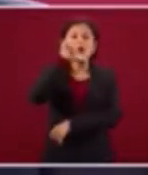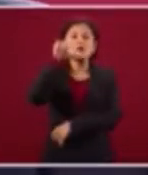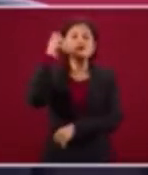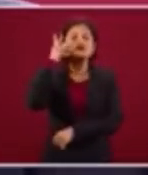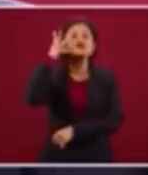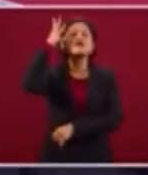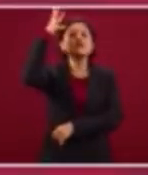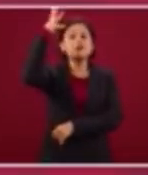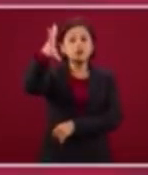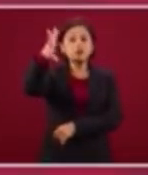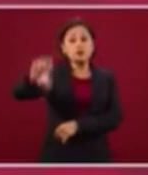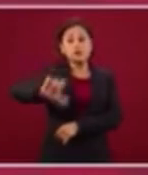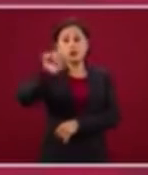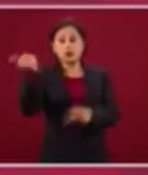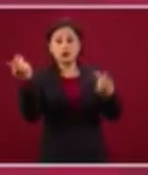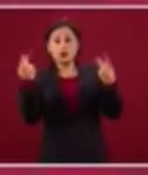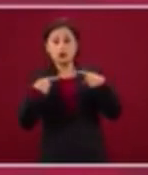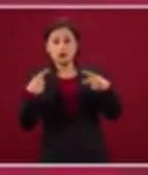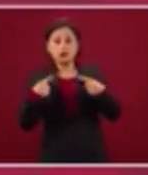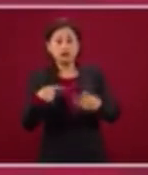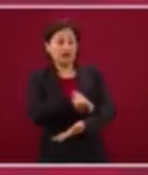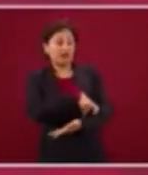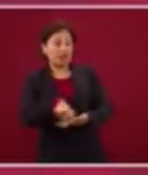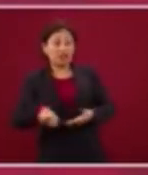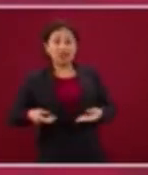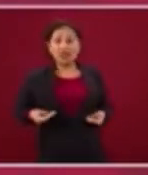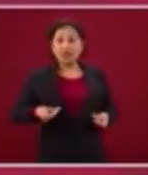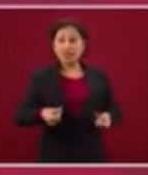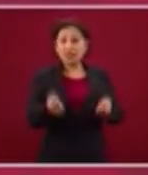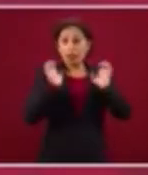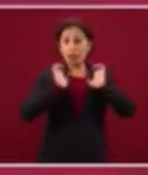hicieron los que compraron el avión.